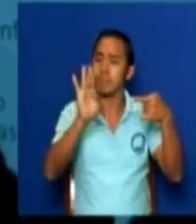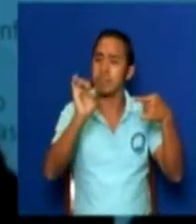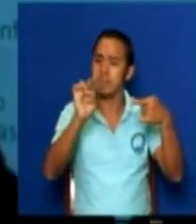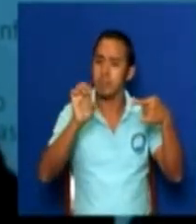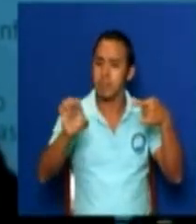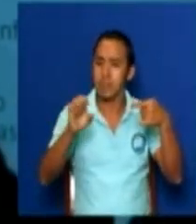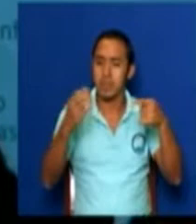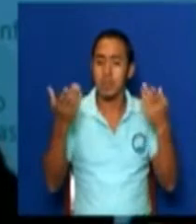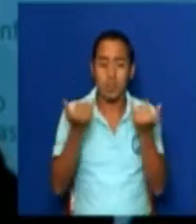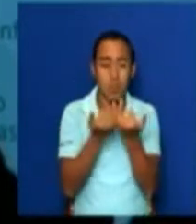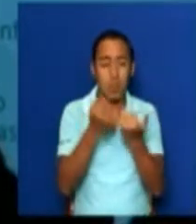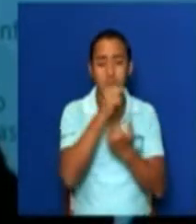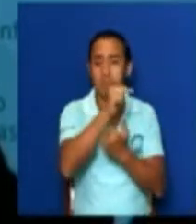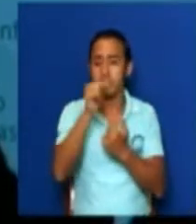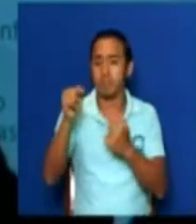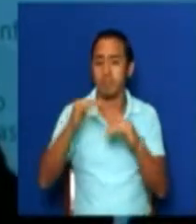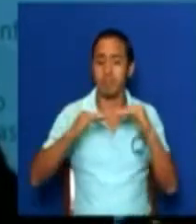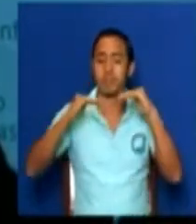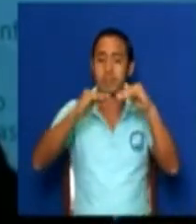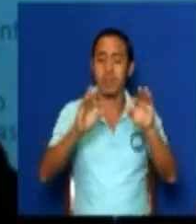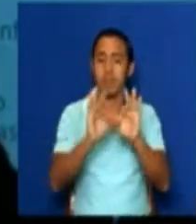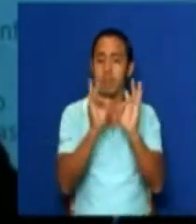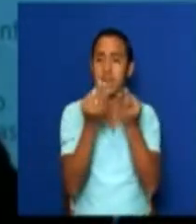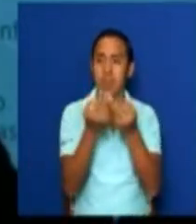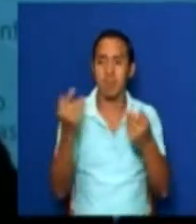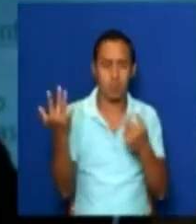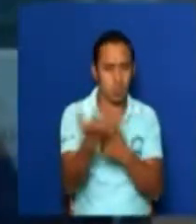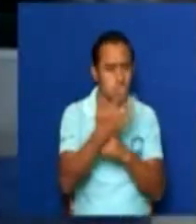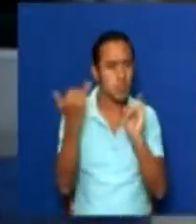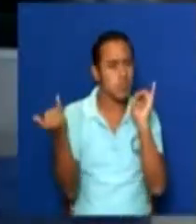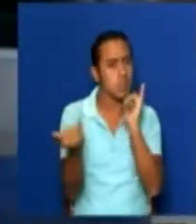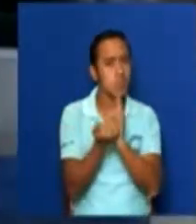y la equidad social de las familias nicaragüenses.